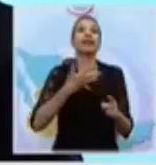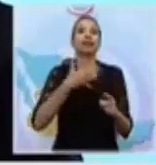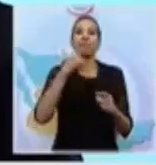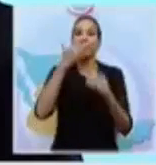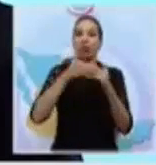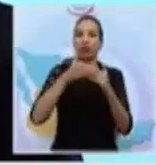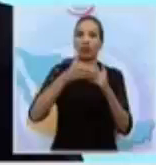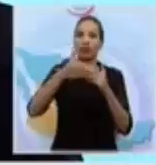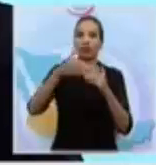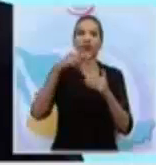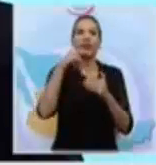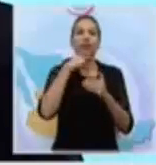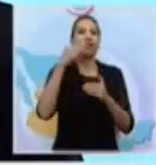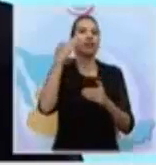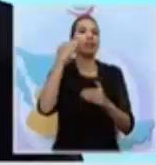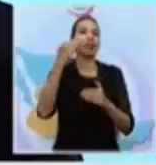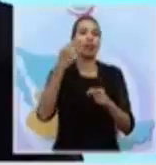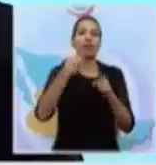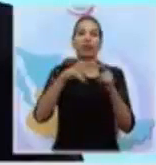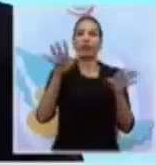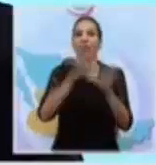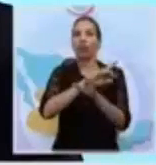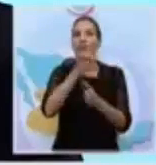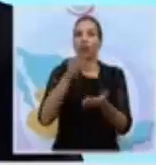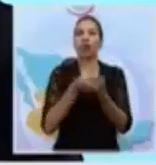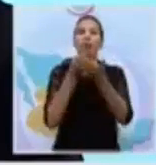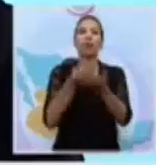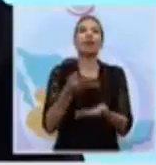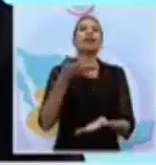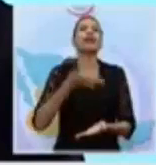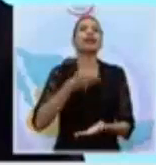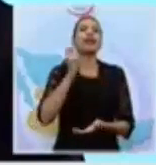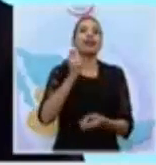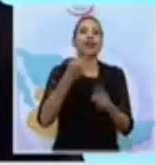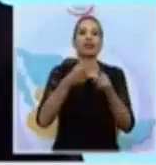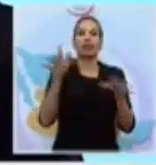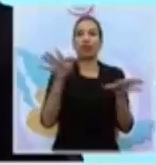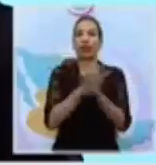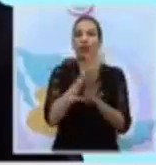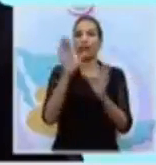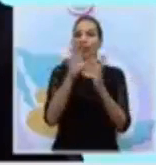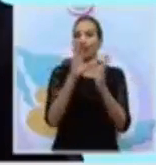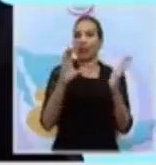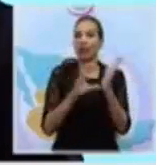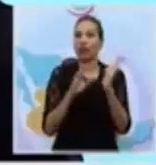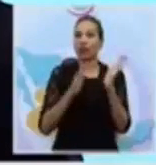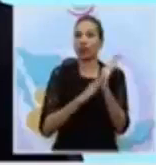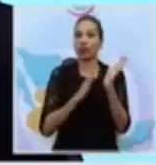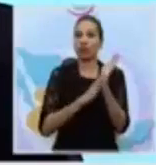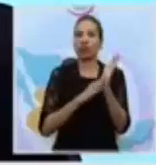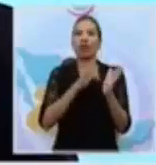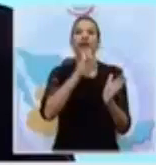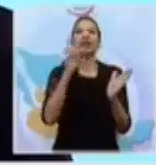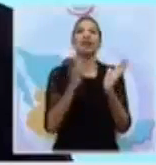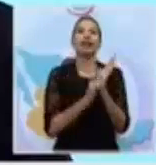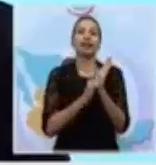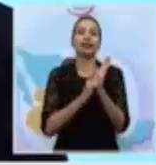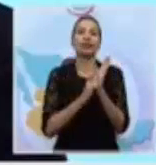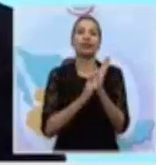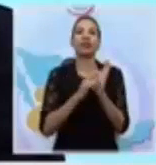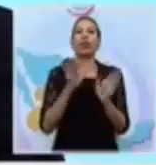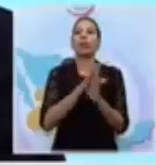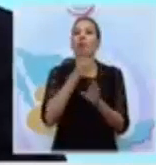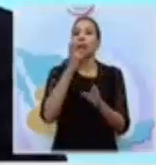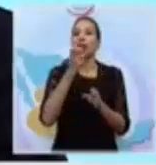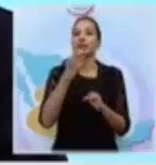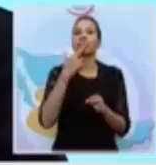y mediano plazo. Muchas de las propuestas conllevan reformas constitucionales y o legislativas. El